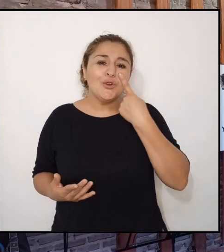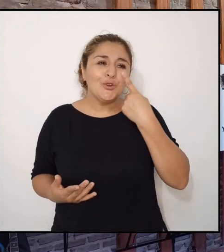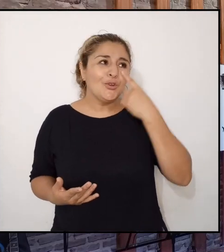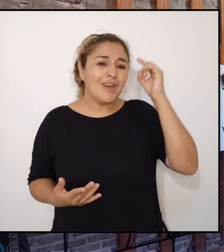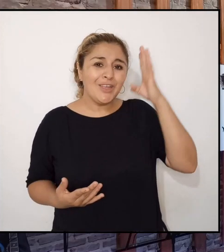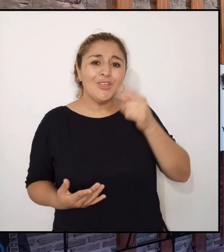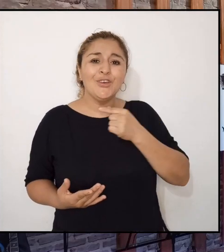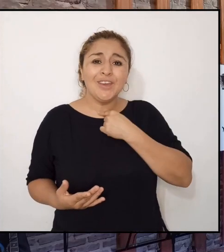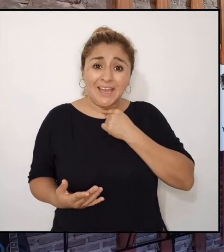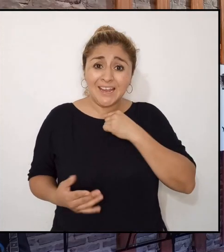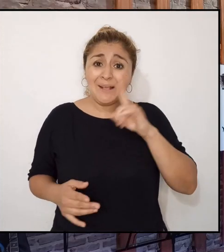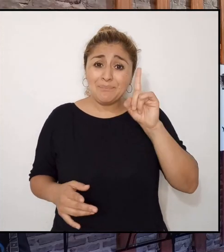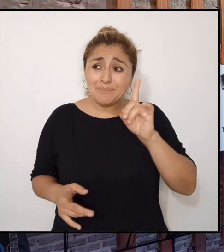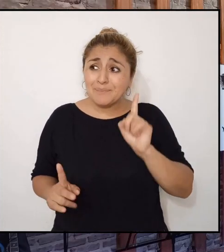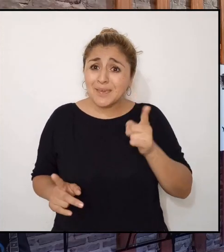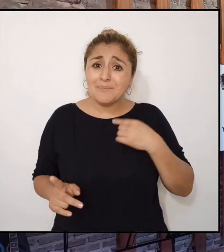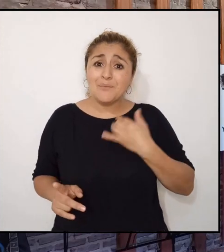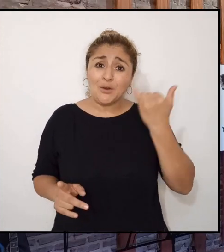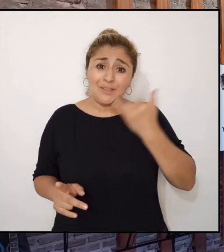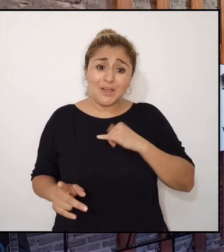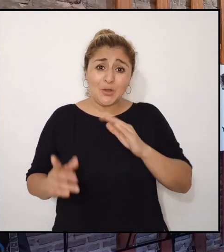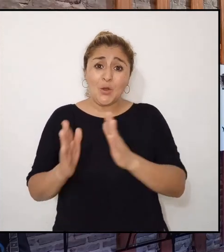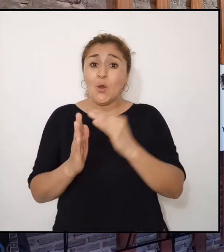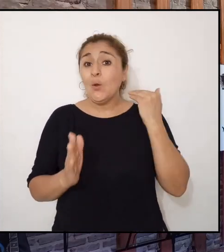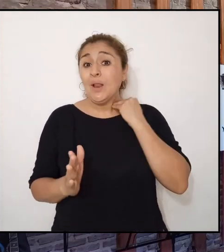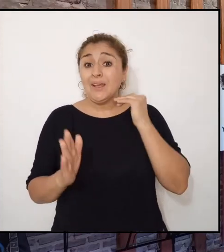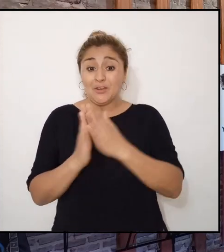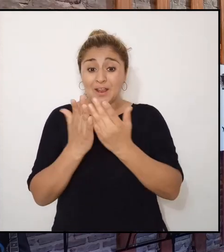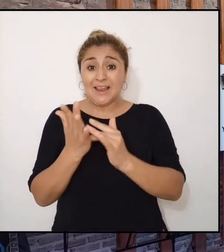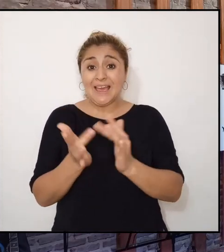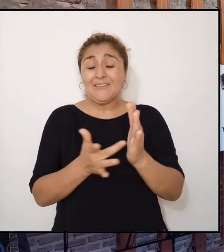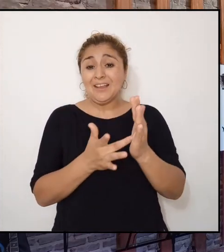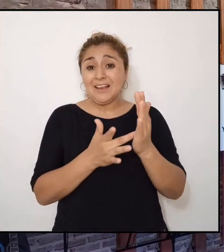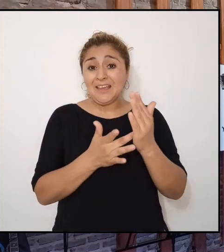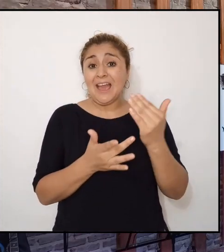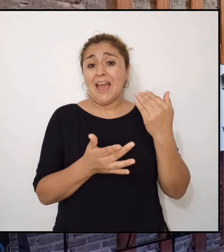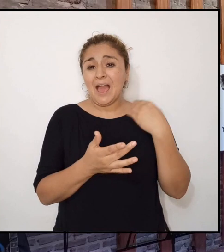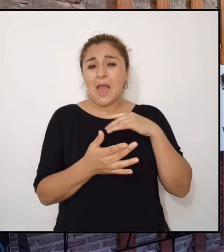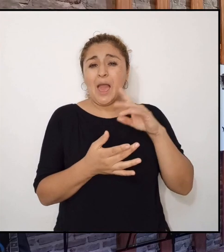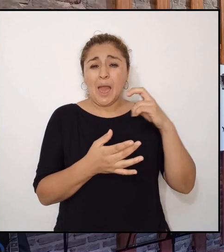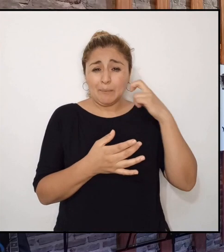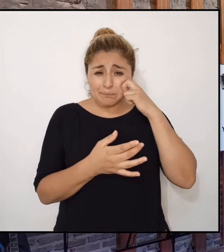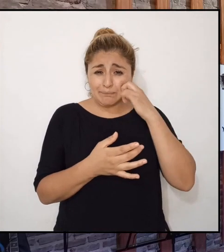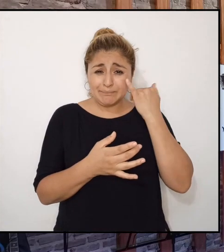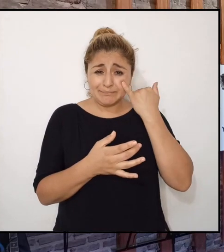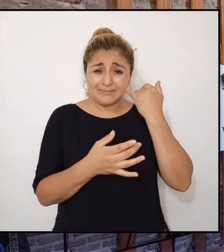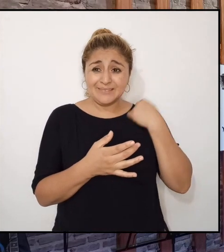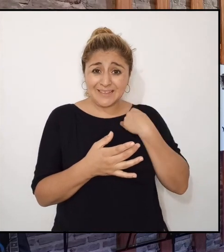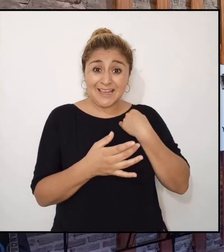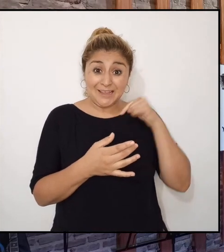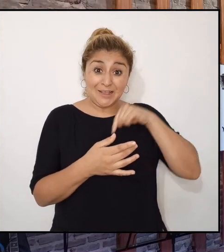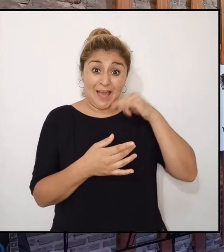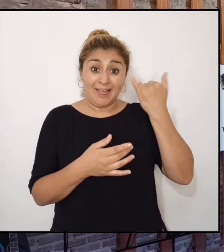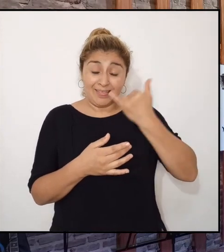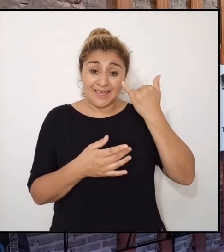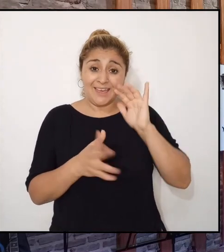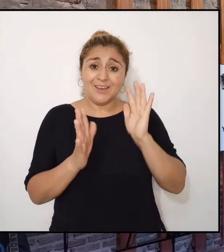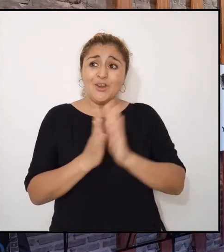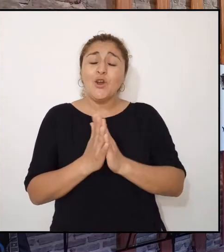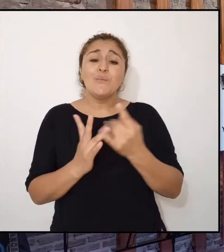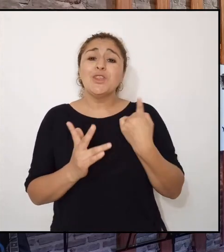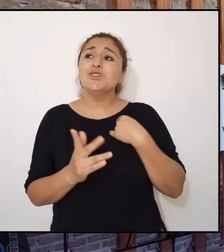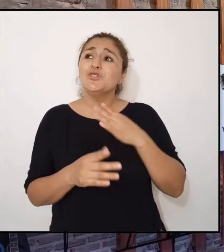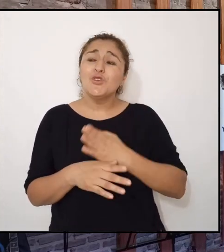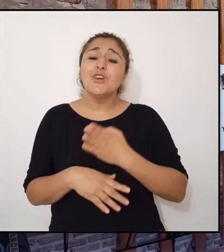lados. Y empecé a hablar del Señor. Y uno de mis problemas era, Señor, yo quiero conocerte a vos. Porque